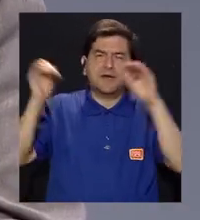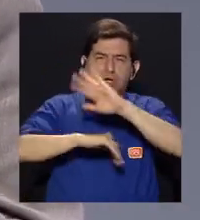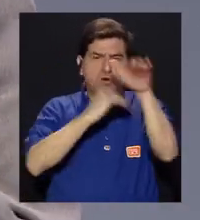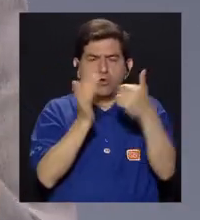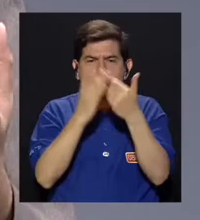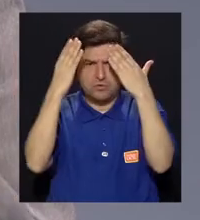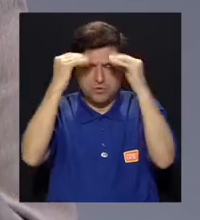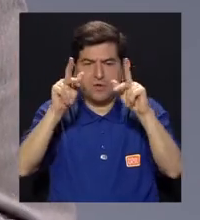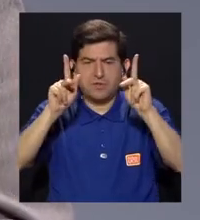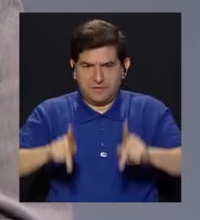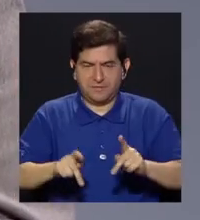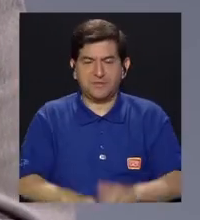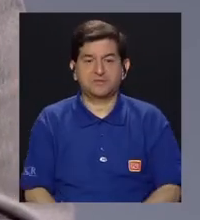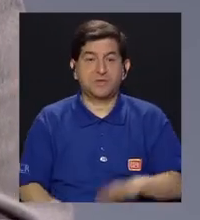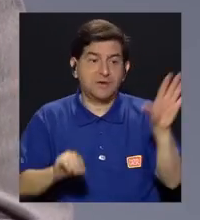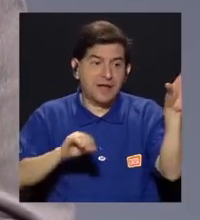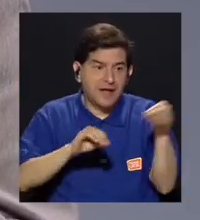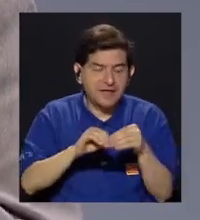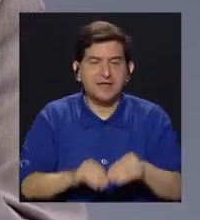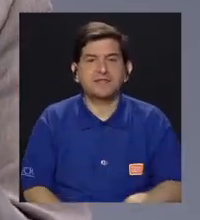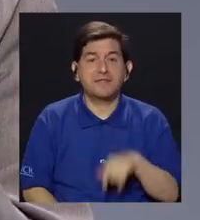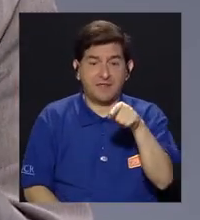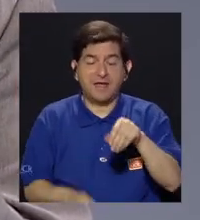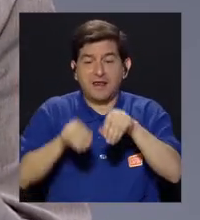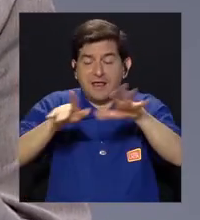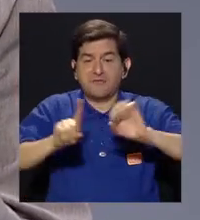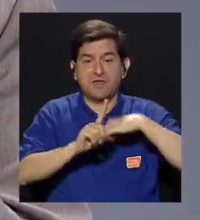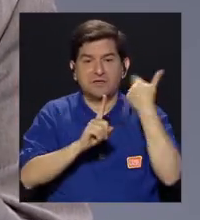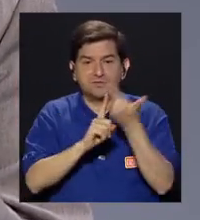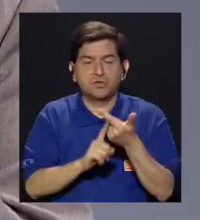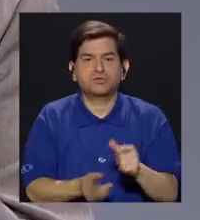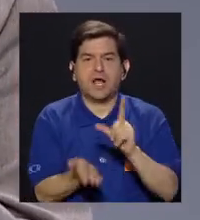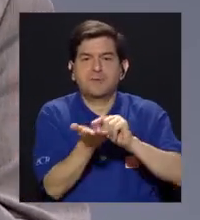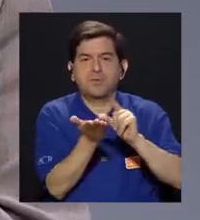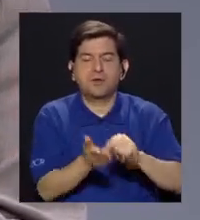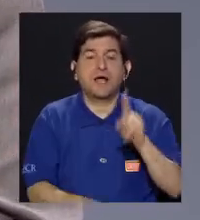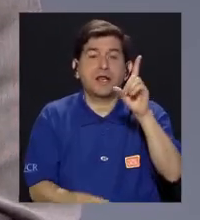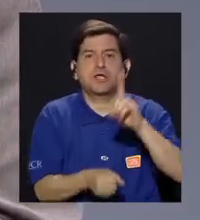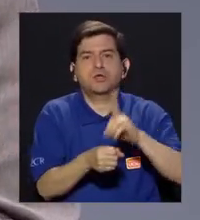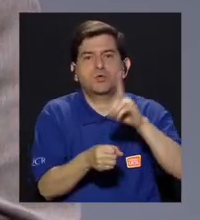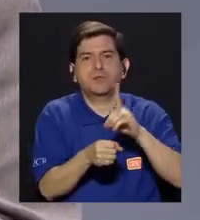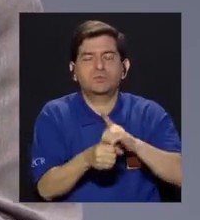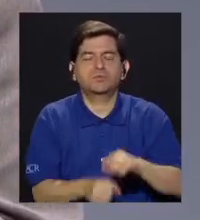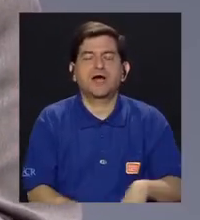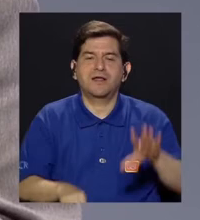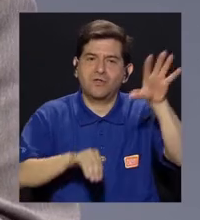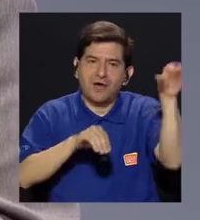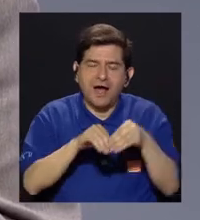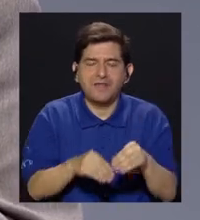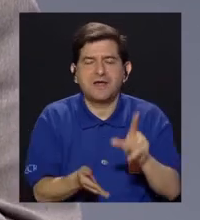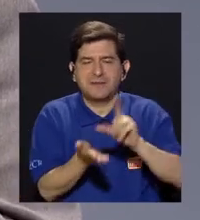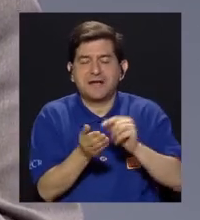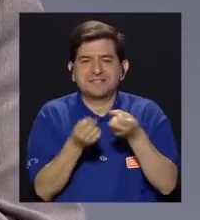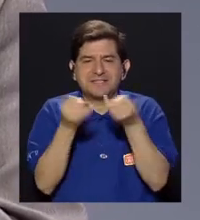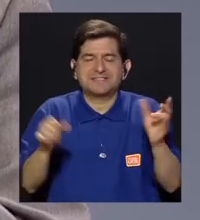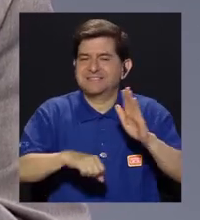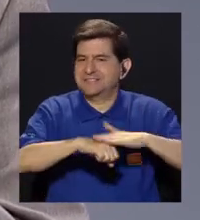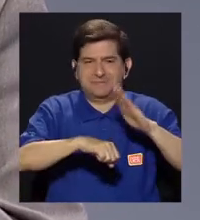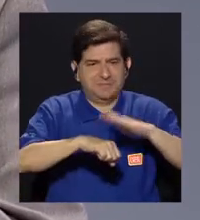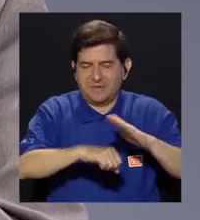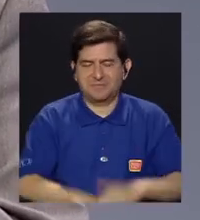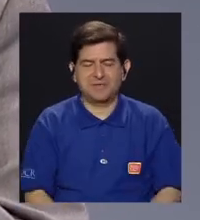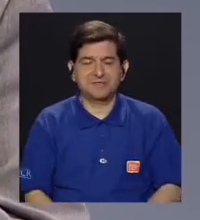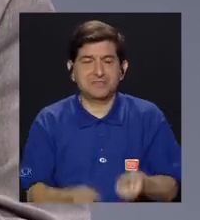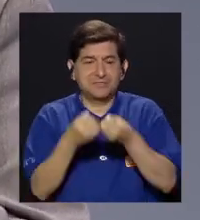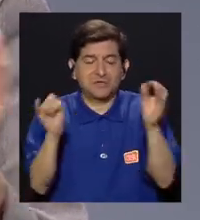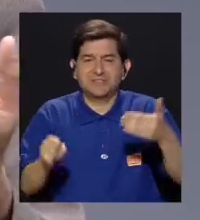imaginemos con toda la información que hay una persona mala que publica en sus redes sociales malas las malas que un diputado publica sin su consentimiento